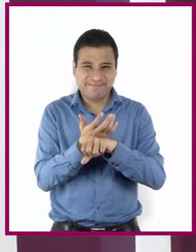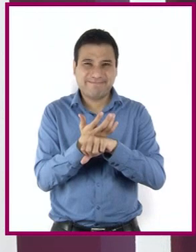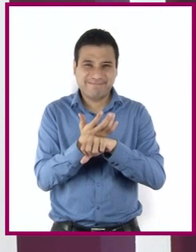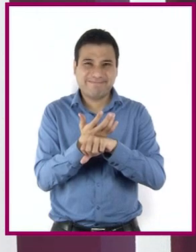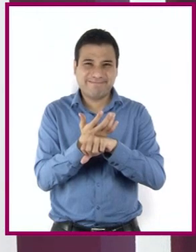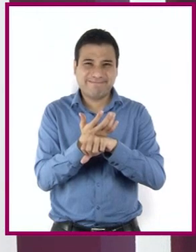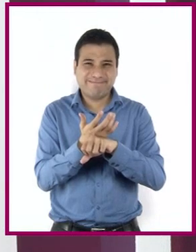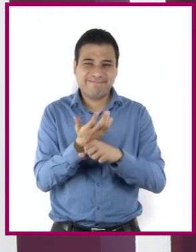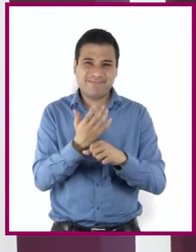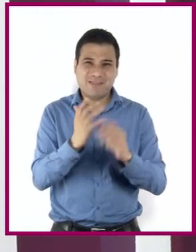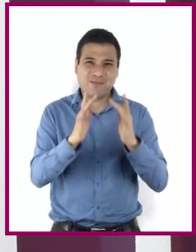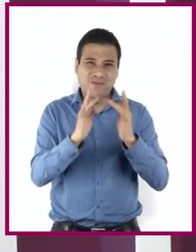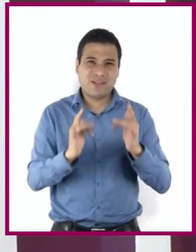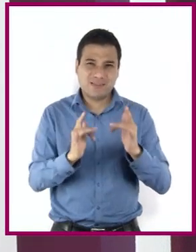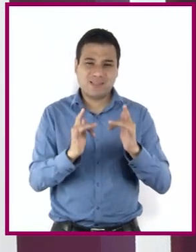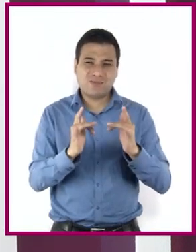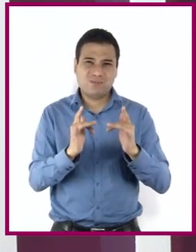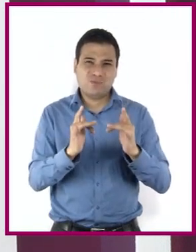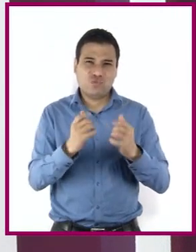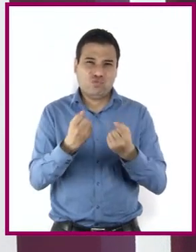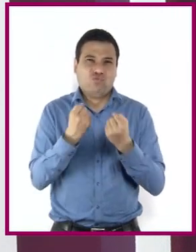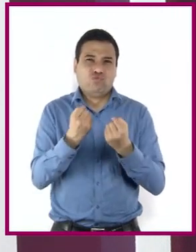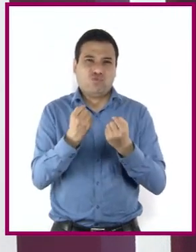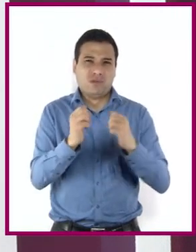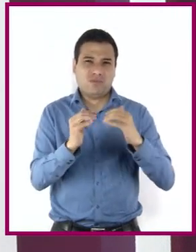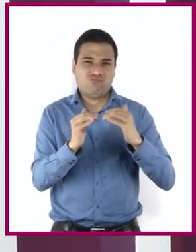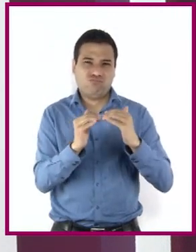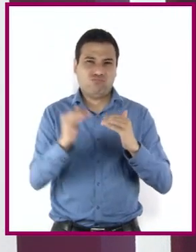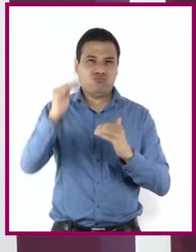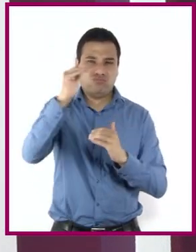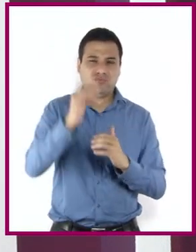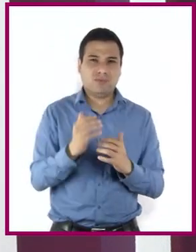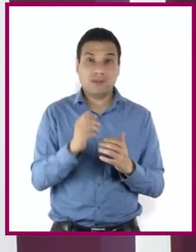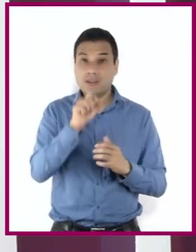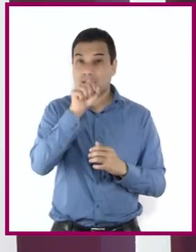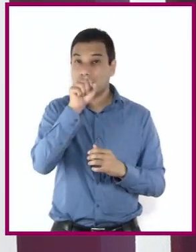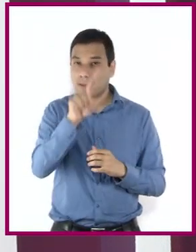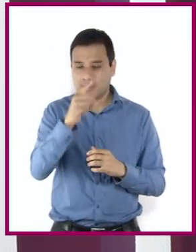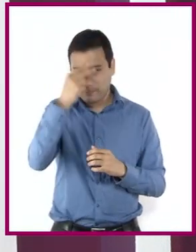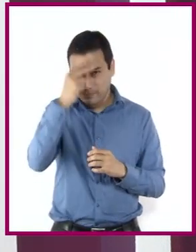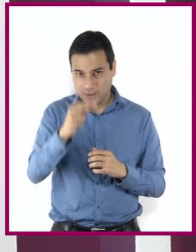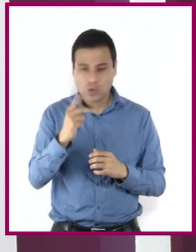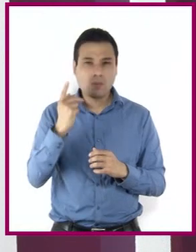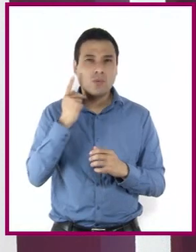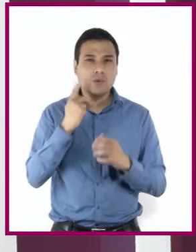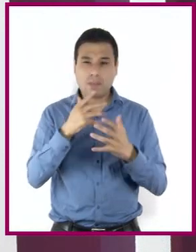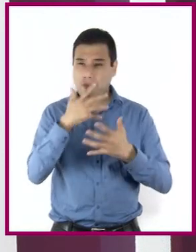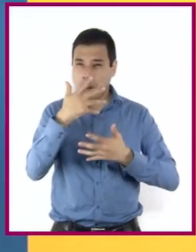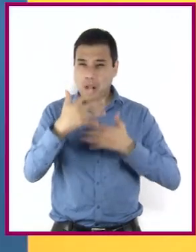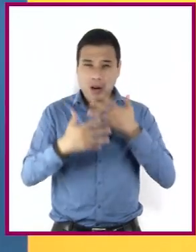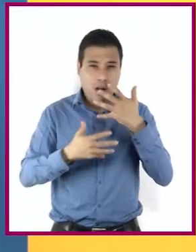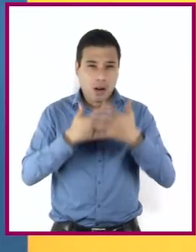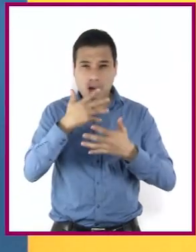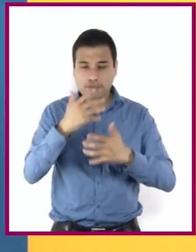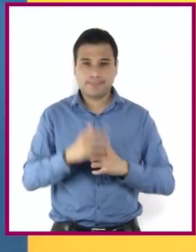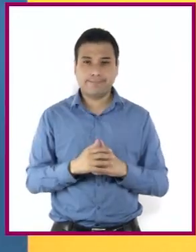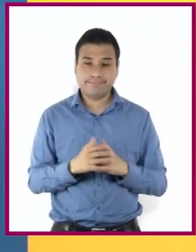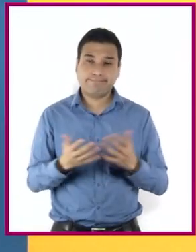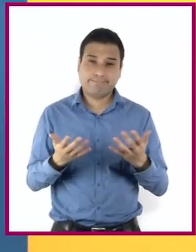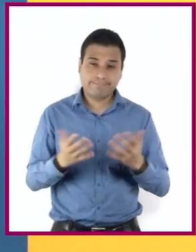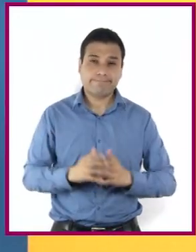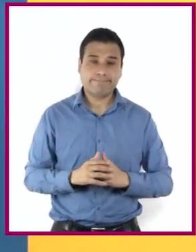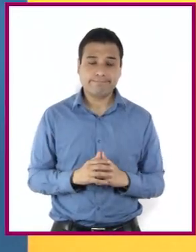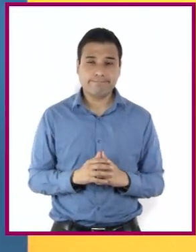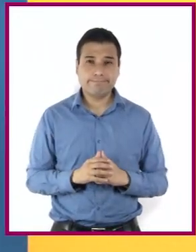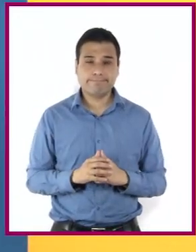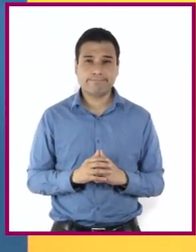ejércitos extranjeros, así como el caos político por el que atravesaba México. En cuanto a la